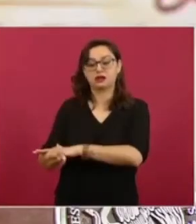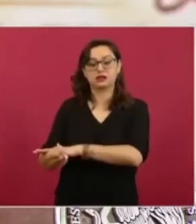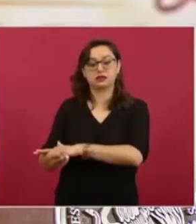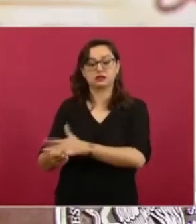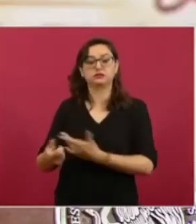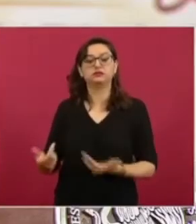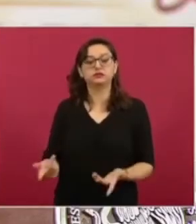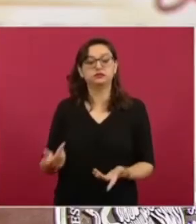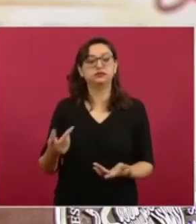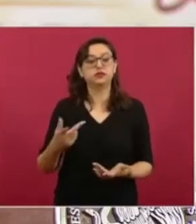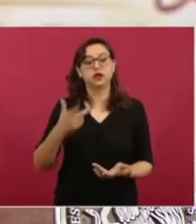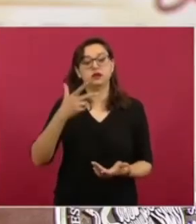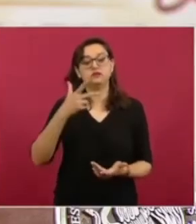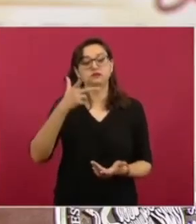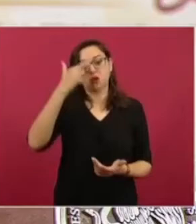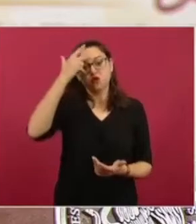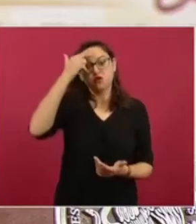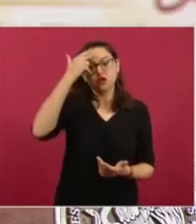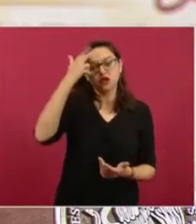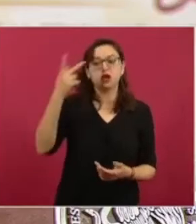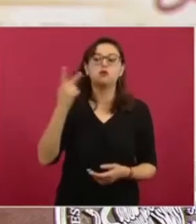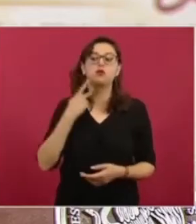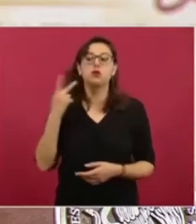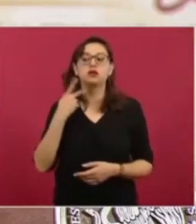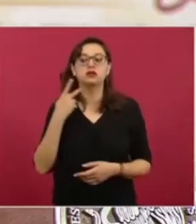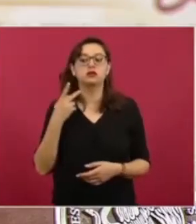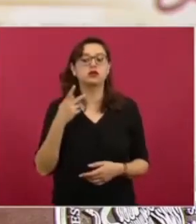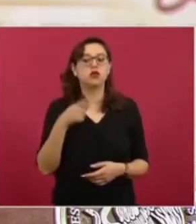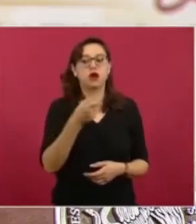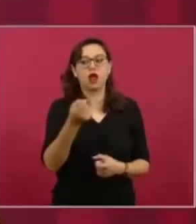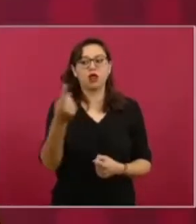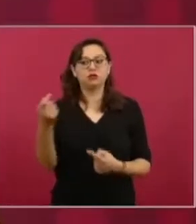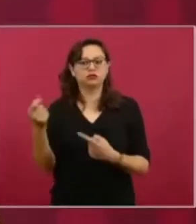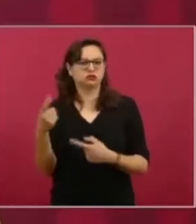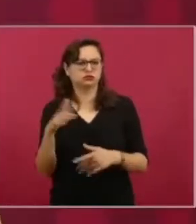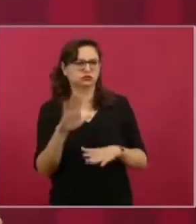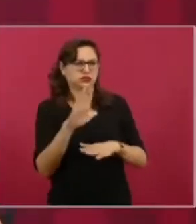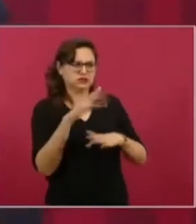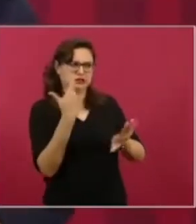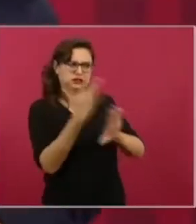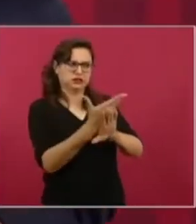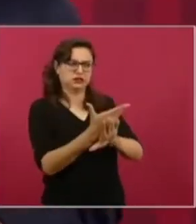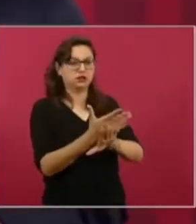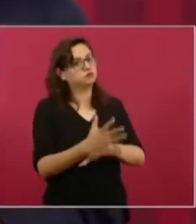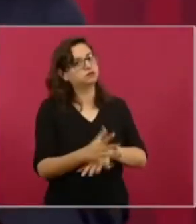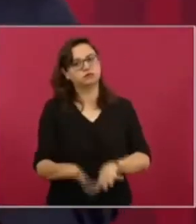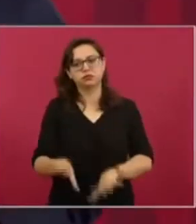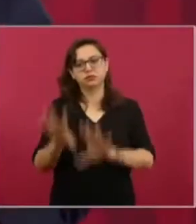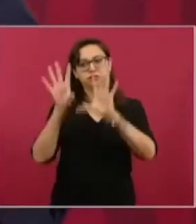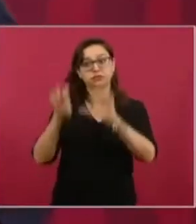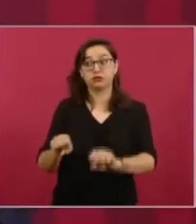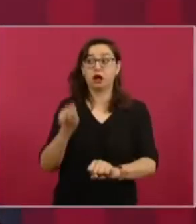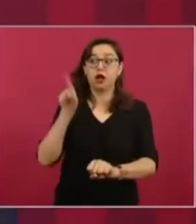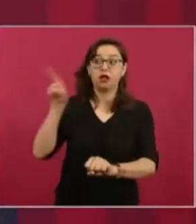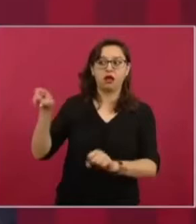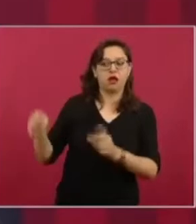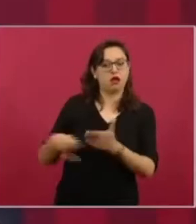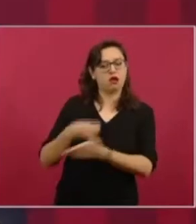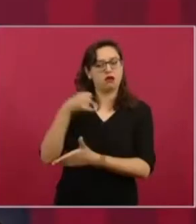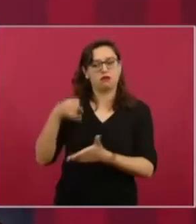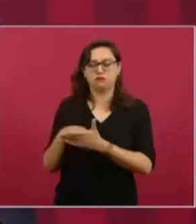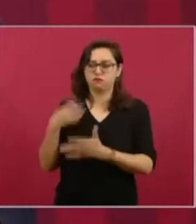al régimen porfirista. Allá fueron, ya lo he explicado en varias ocasiones, los